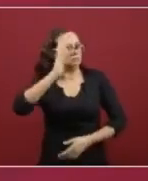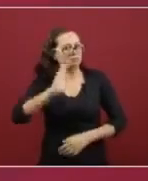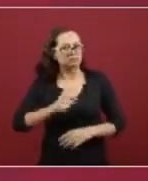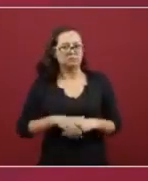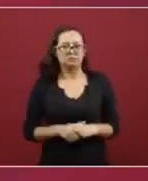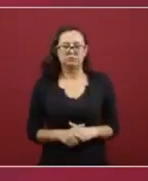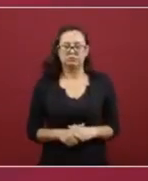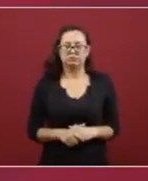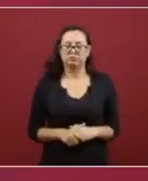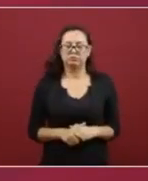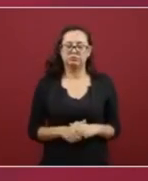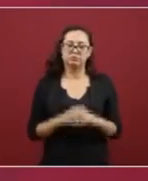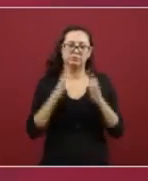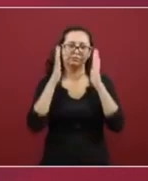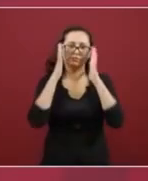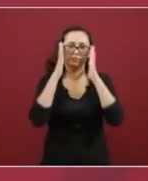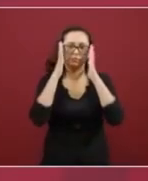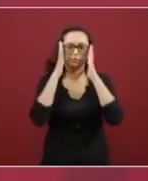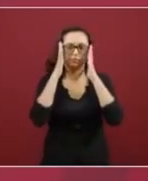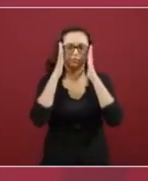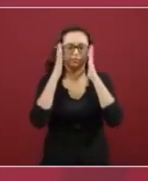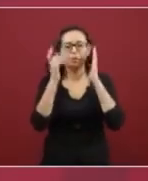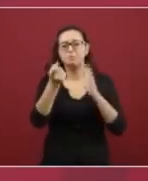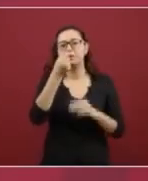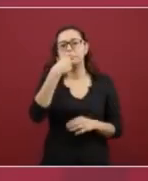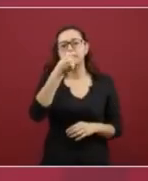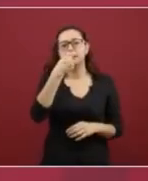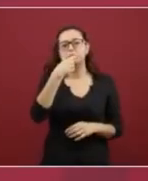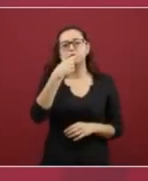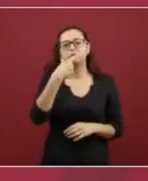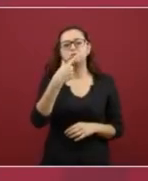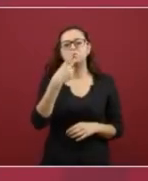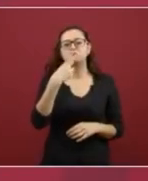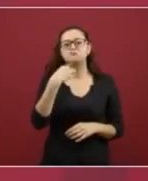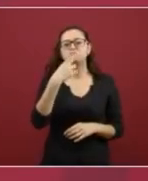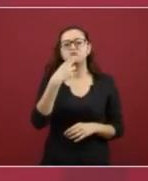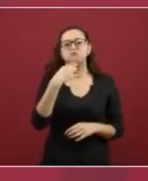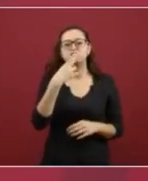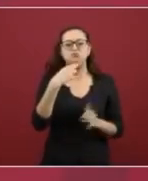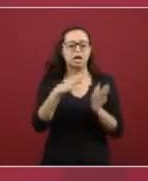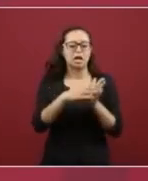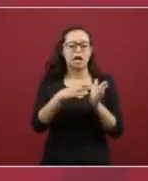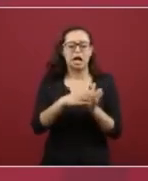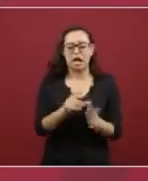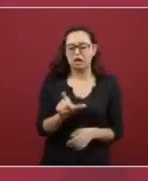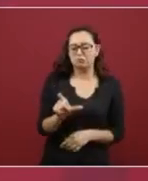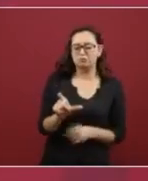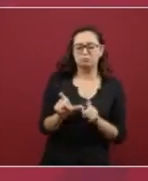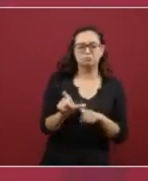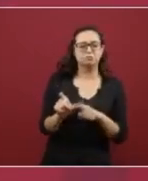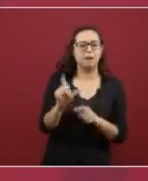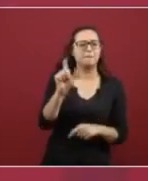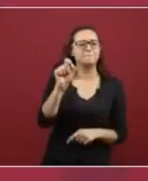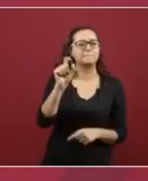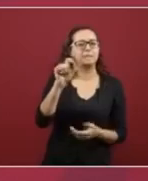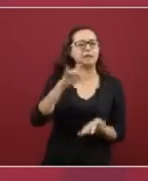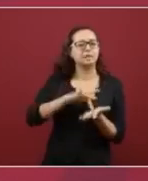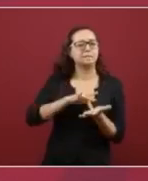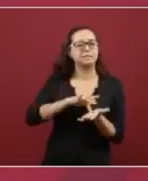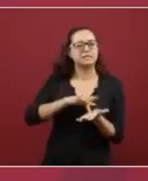Hay medicamentos para la diabetes, una caja, ¿no?, de 20